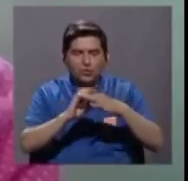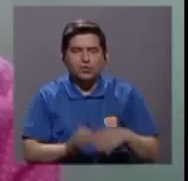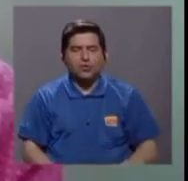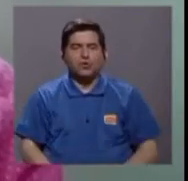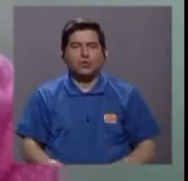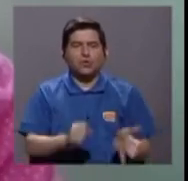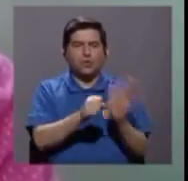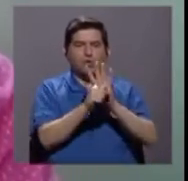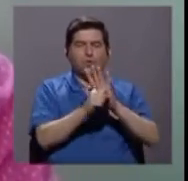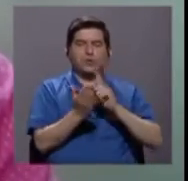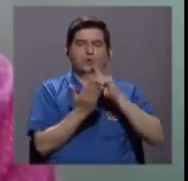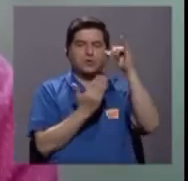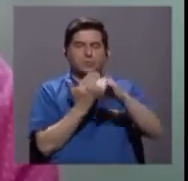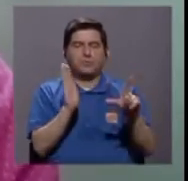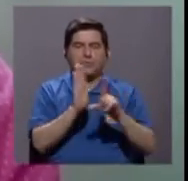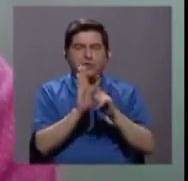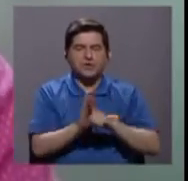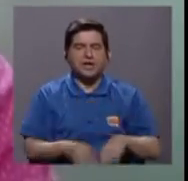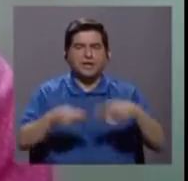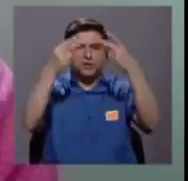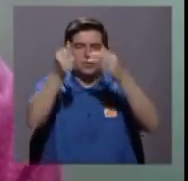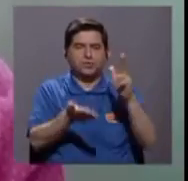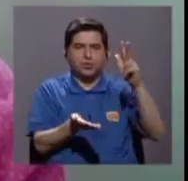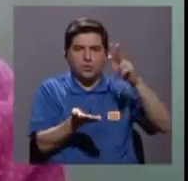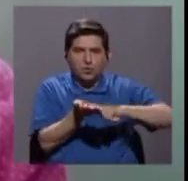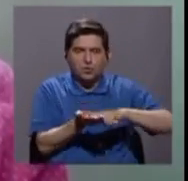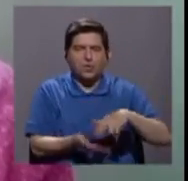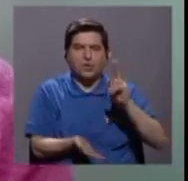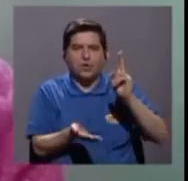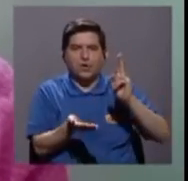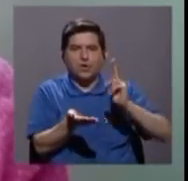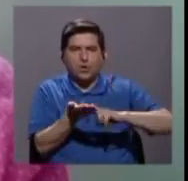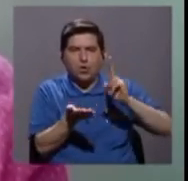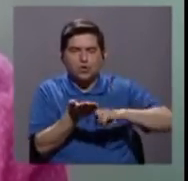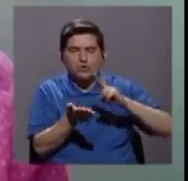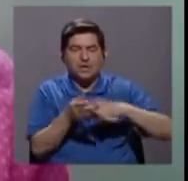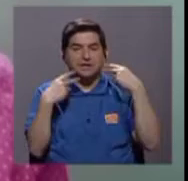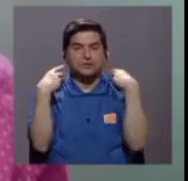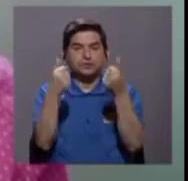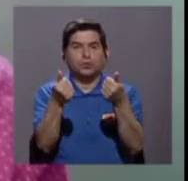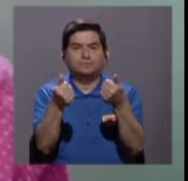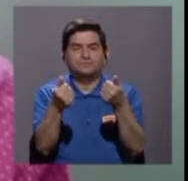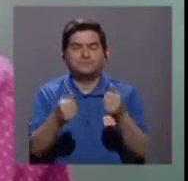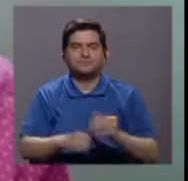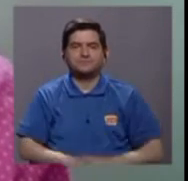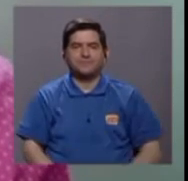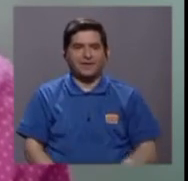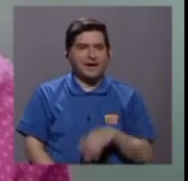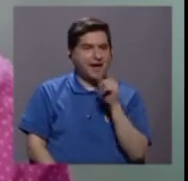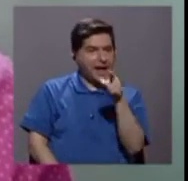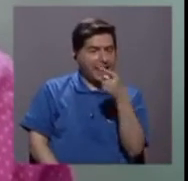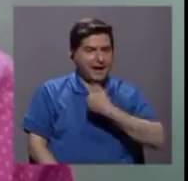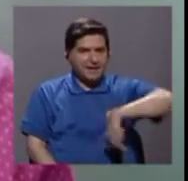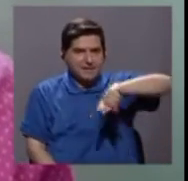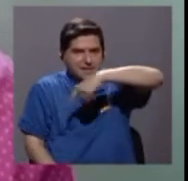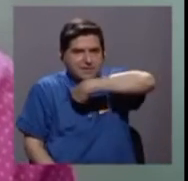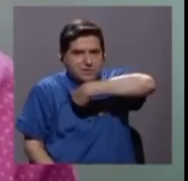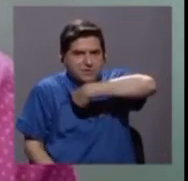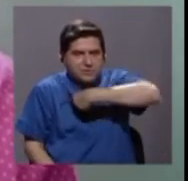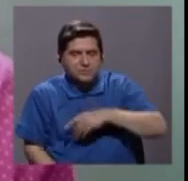los proyectos de ley, los presupuestos aprobados, las contrataciones de urgencia, etcétera. Y ahí hemos